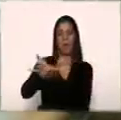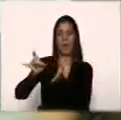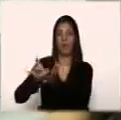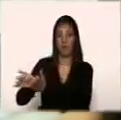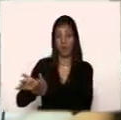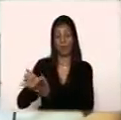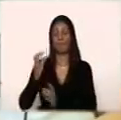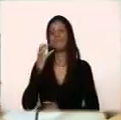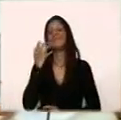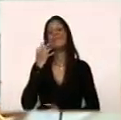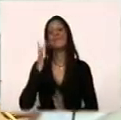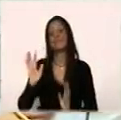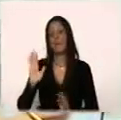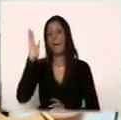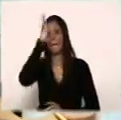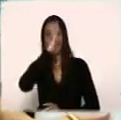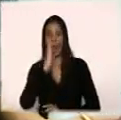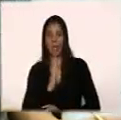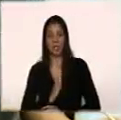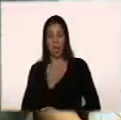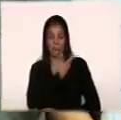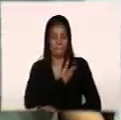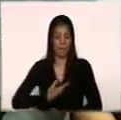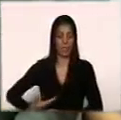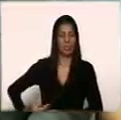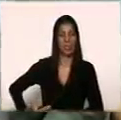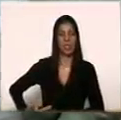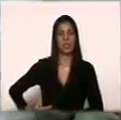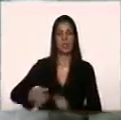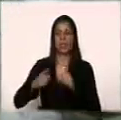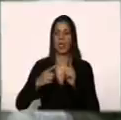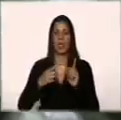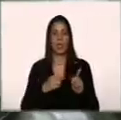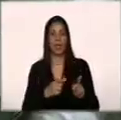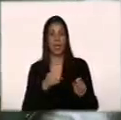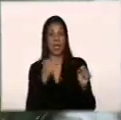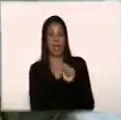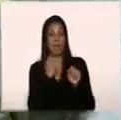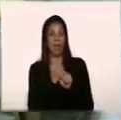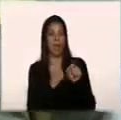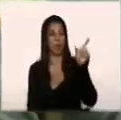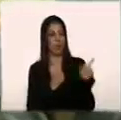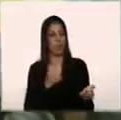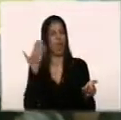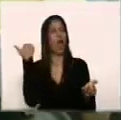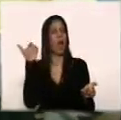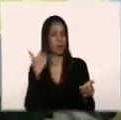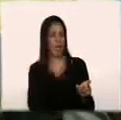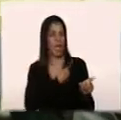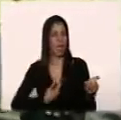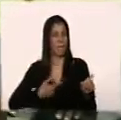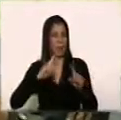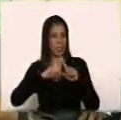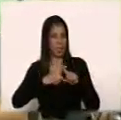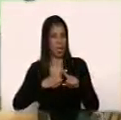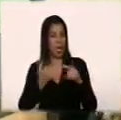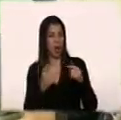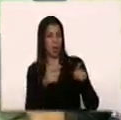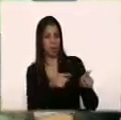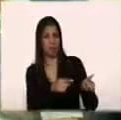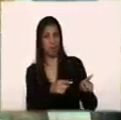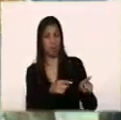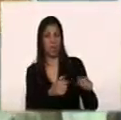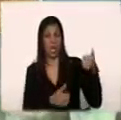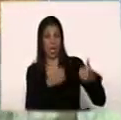Brasil, donde un comandante, un presidente obrero, un dirigente obrero, Lula da Silva está siendo sometido